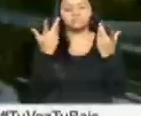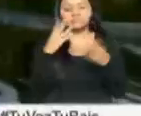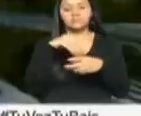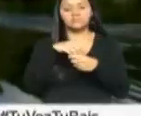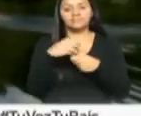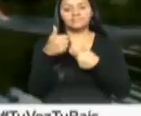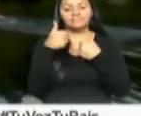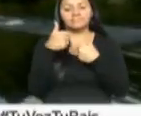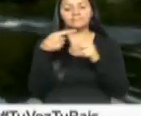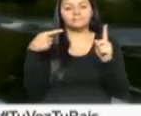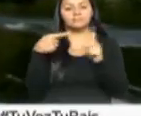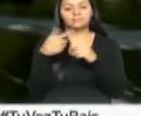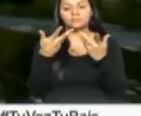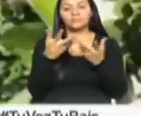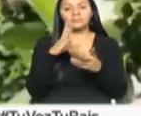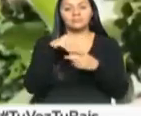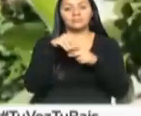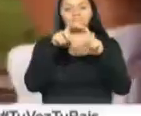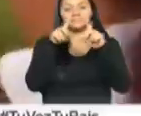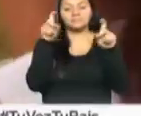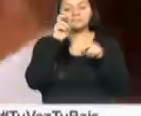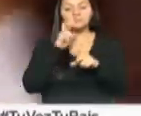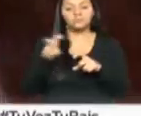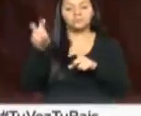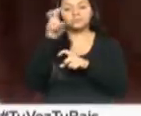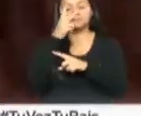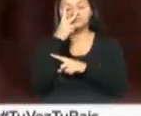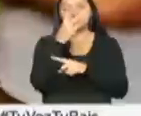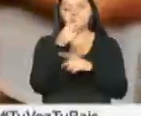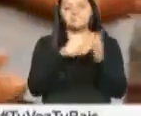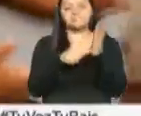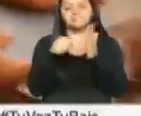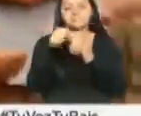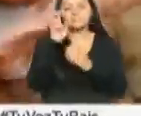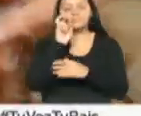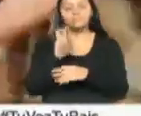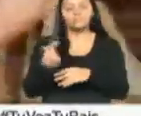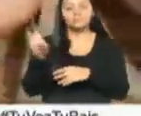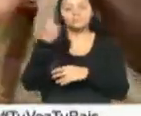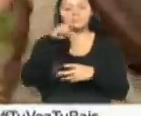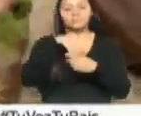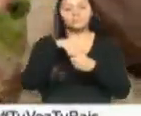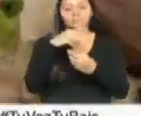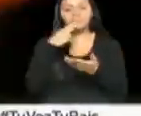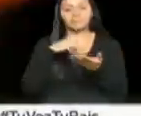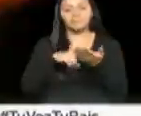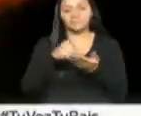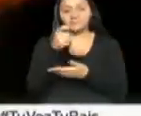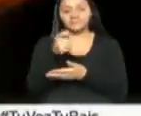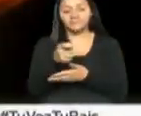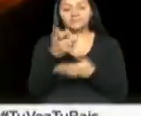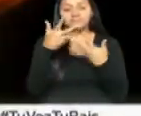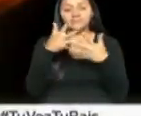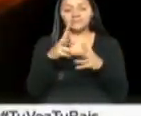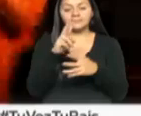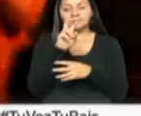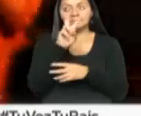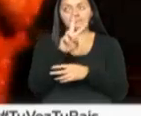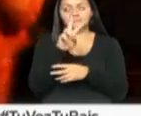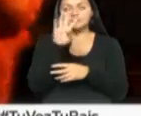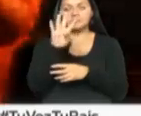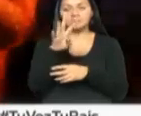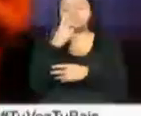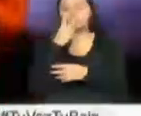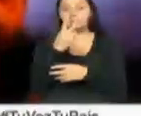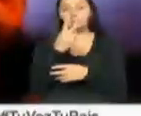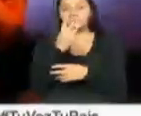excelencia de sus destinos y empresas turísticas. Así lo destacó el Ministerio de Turismo mediante un comunicado. Se trata de la 24ª edición